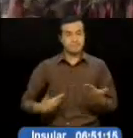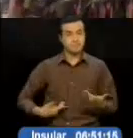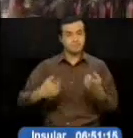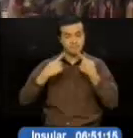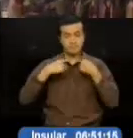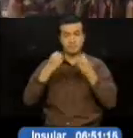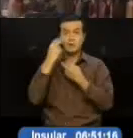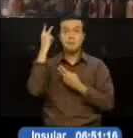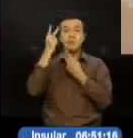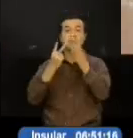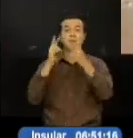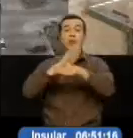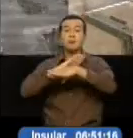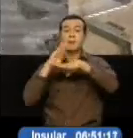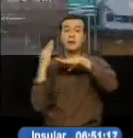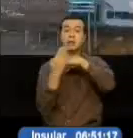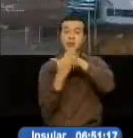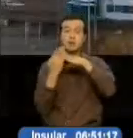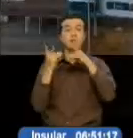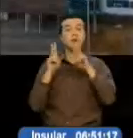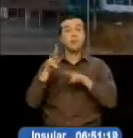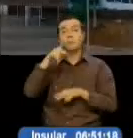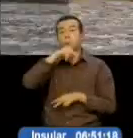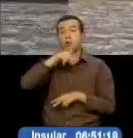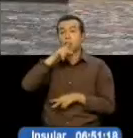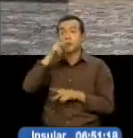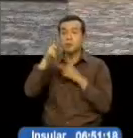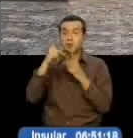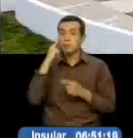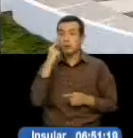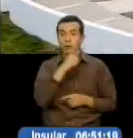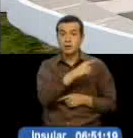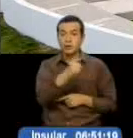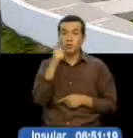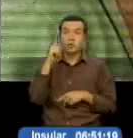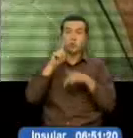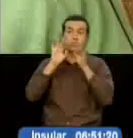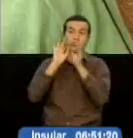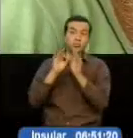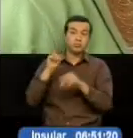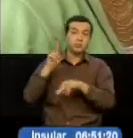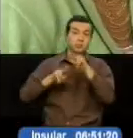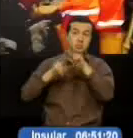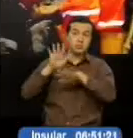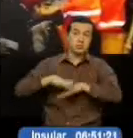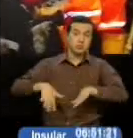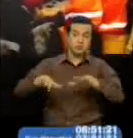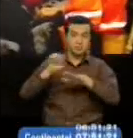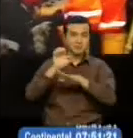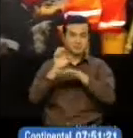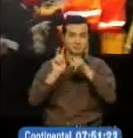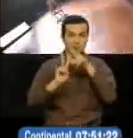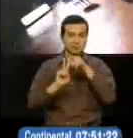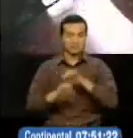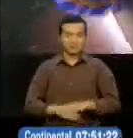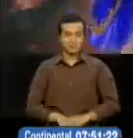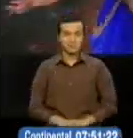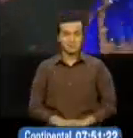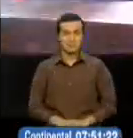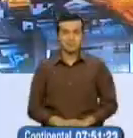anunció que visitará Bahía de Caracas, así como Puerto Viejo, para constatar el avance de la reconstrucción. César García, Ecuador